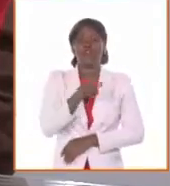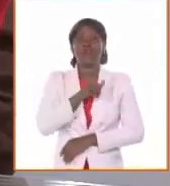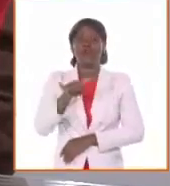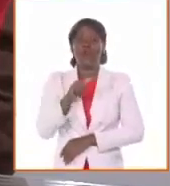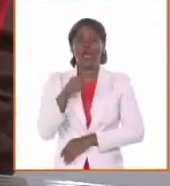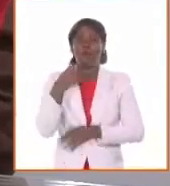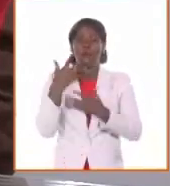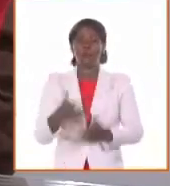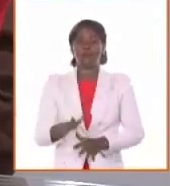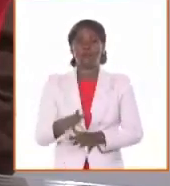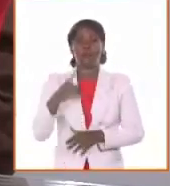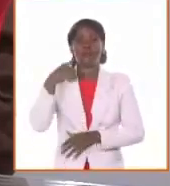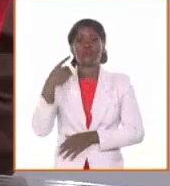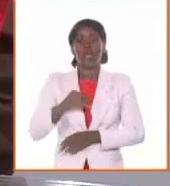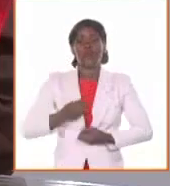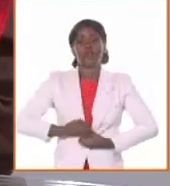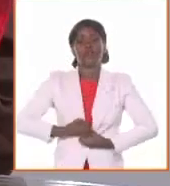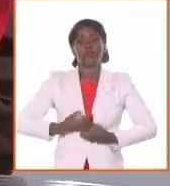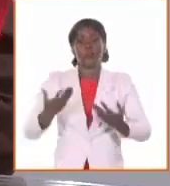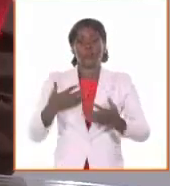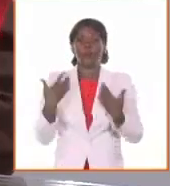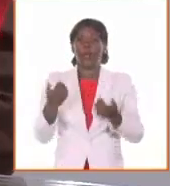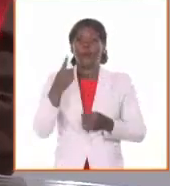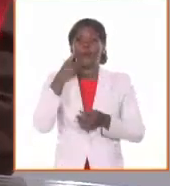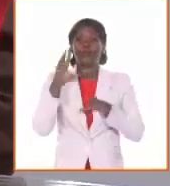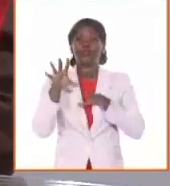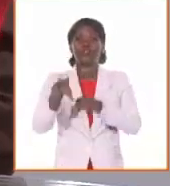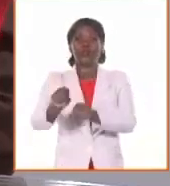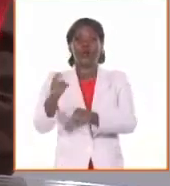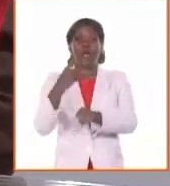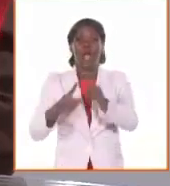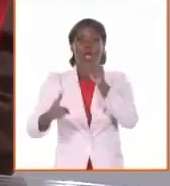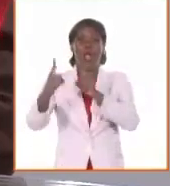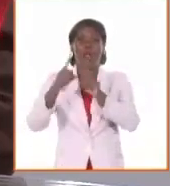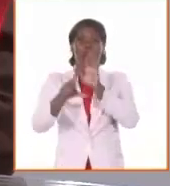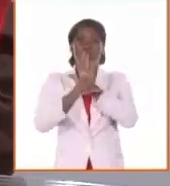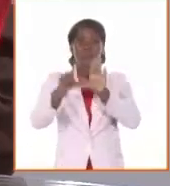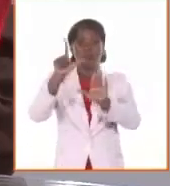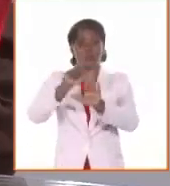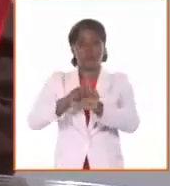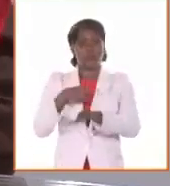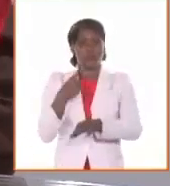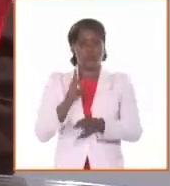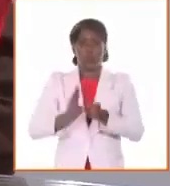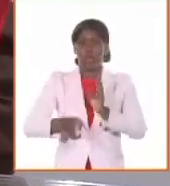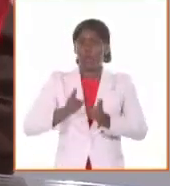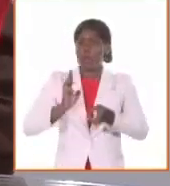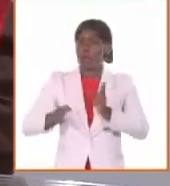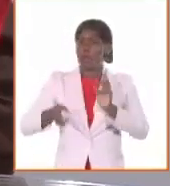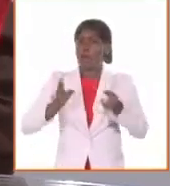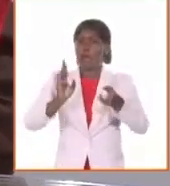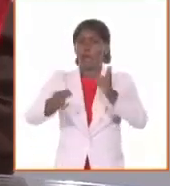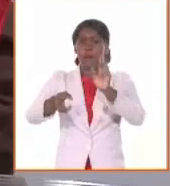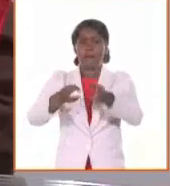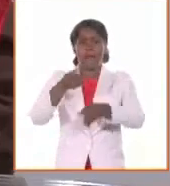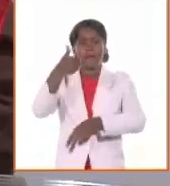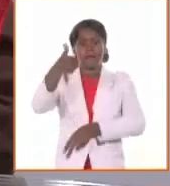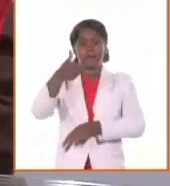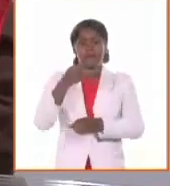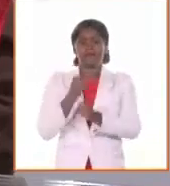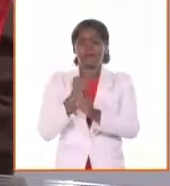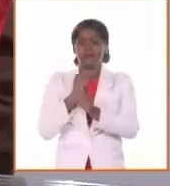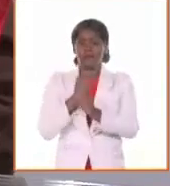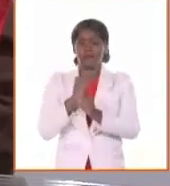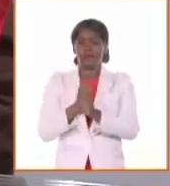ilegalidades las indisciplinas ahí bueno tiene más de 50 y pico de tarea y donde estamos también potenciando la rendición de cuentas